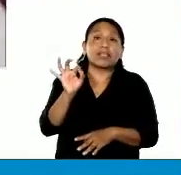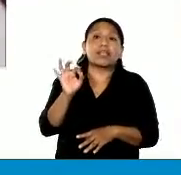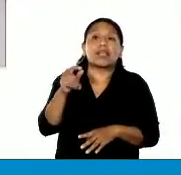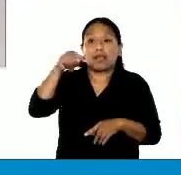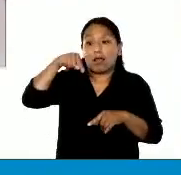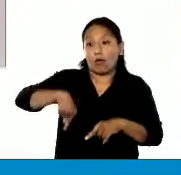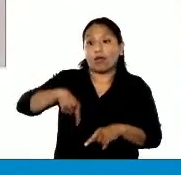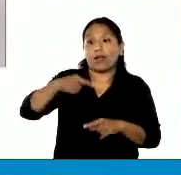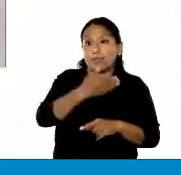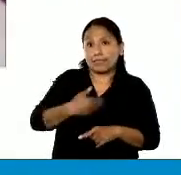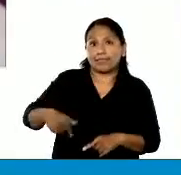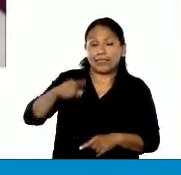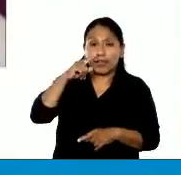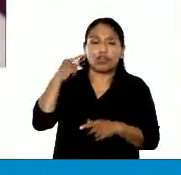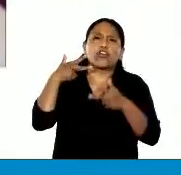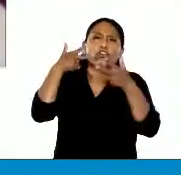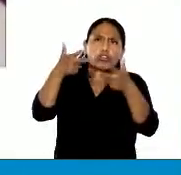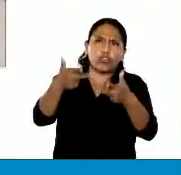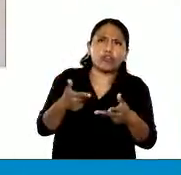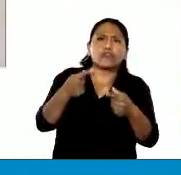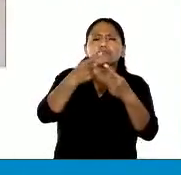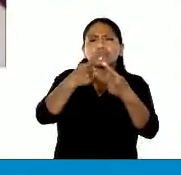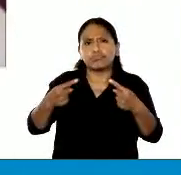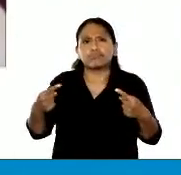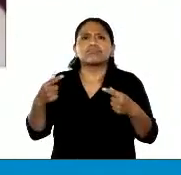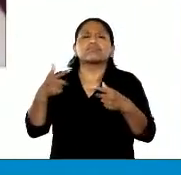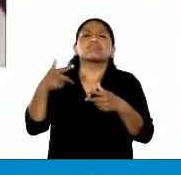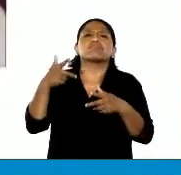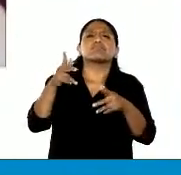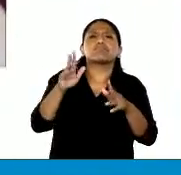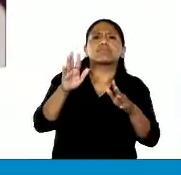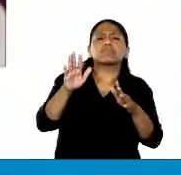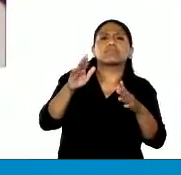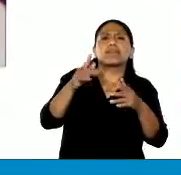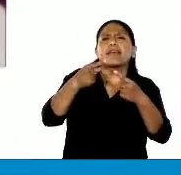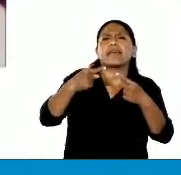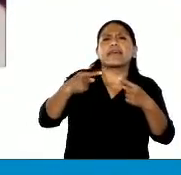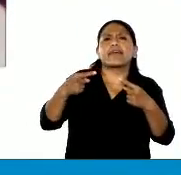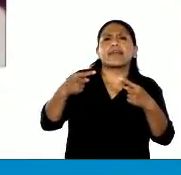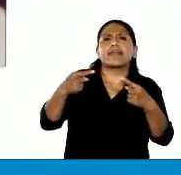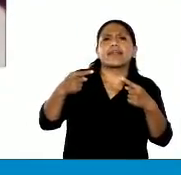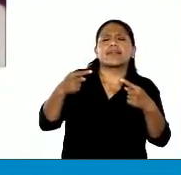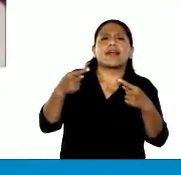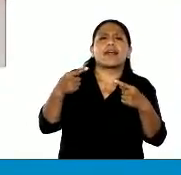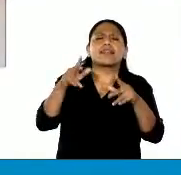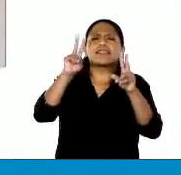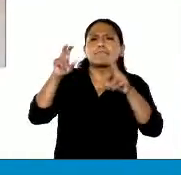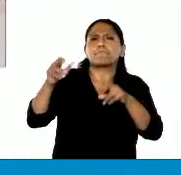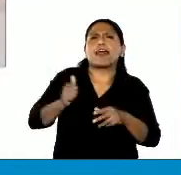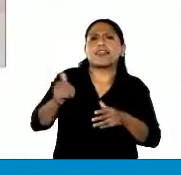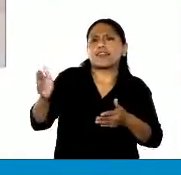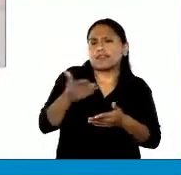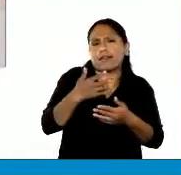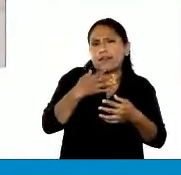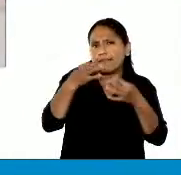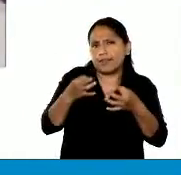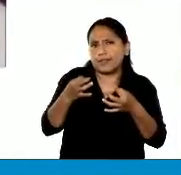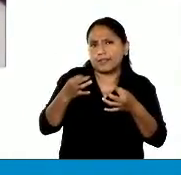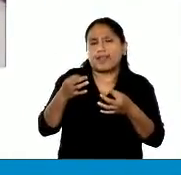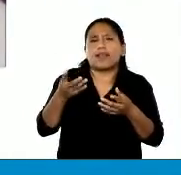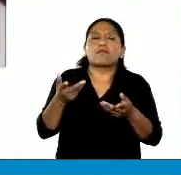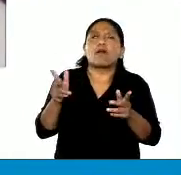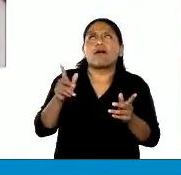fue el que habló de la inconducta de algunos y llamó a dar vuelta a la página en referencia a la dictadura. No hay manera de dar vuelta a la